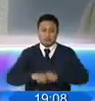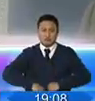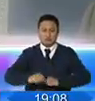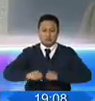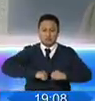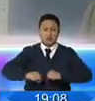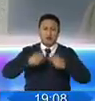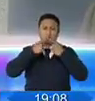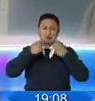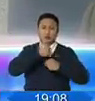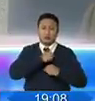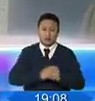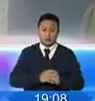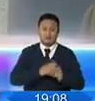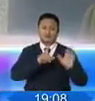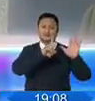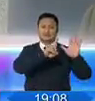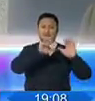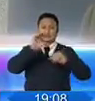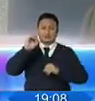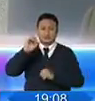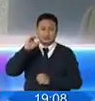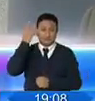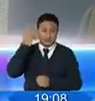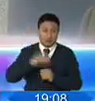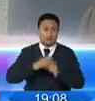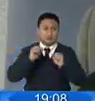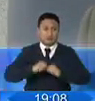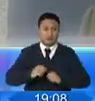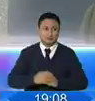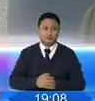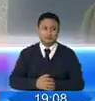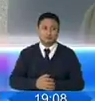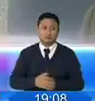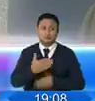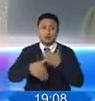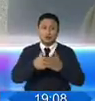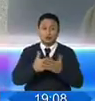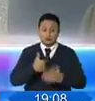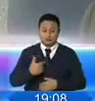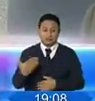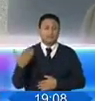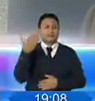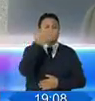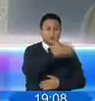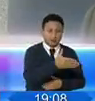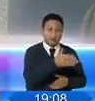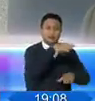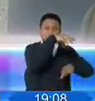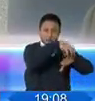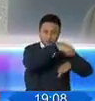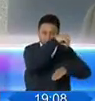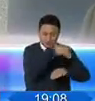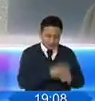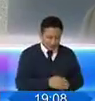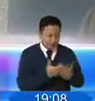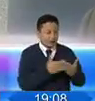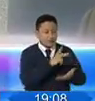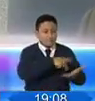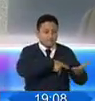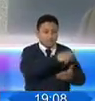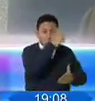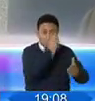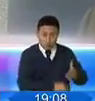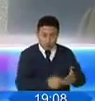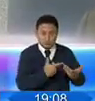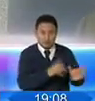o privados por 60 días. Únicamente por 60 días. Luego tengo que acercarme a la Delegación Provincial Electoral, pagar la